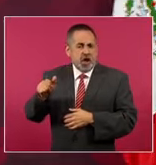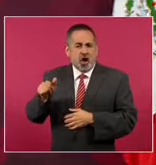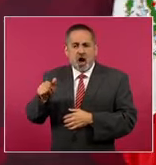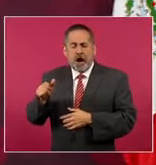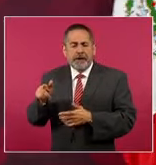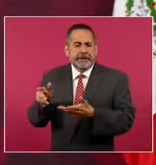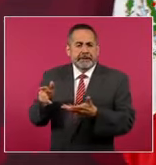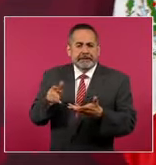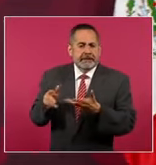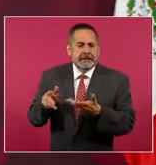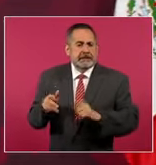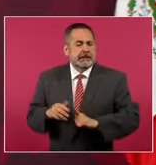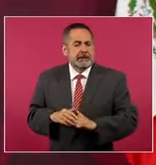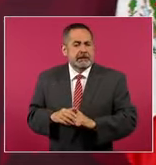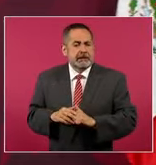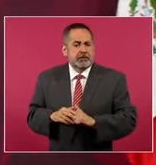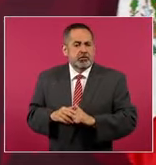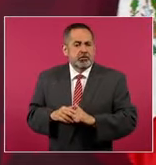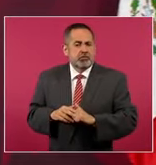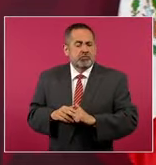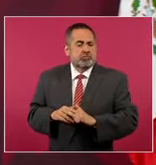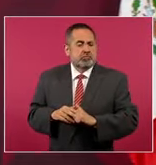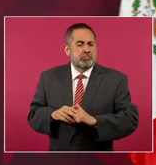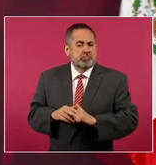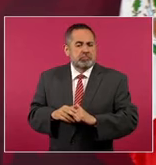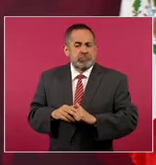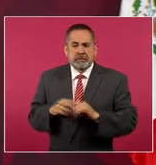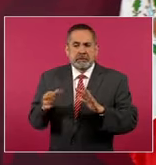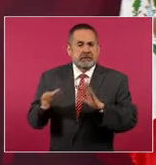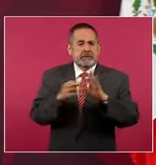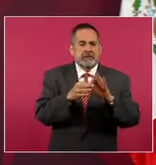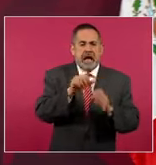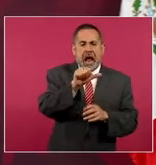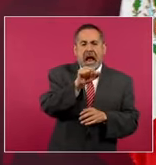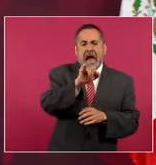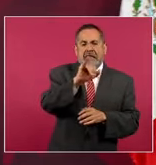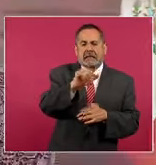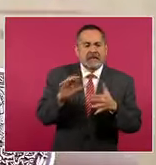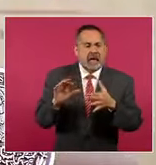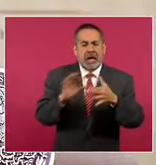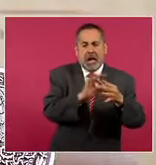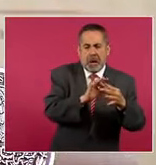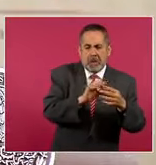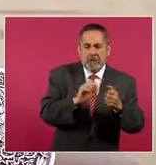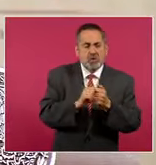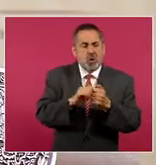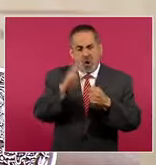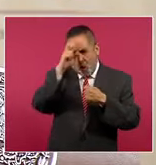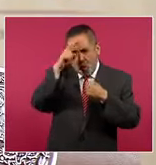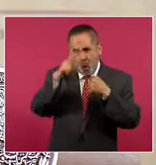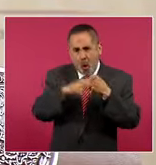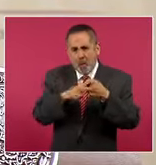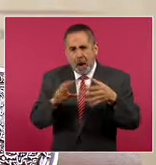relaciones con Asia, con Europa